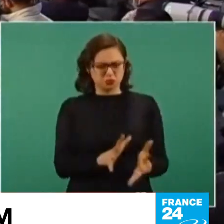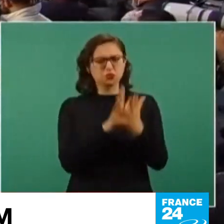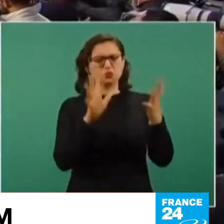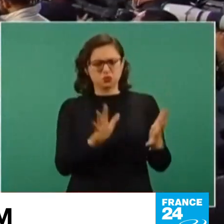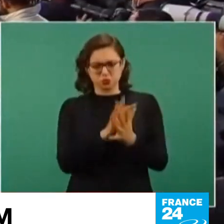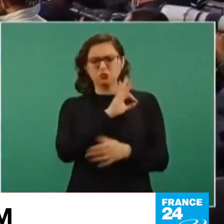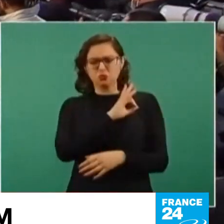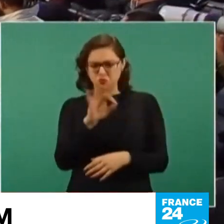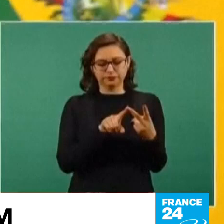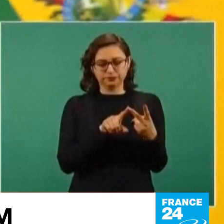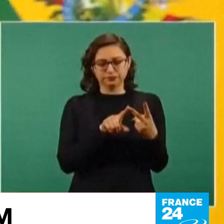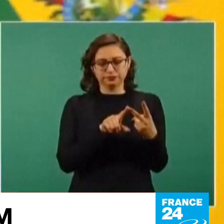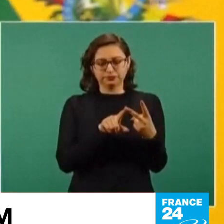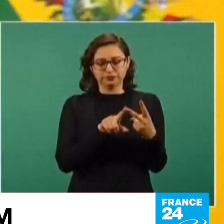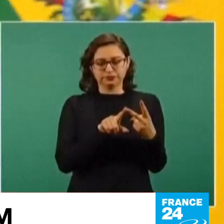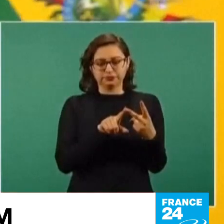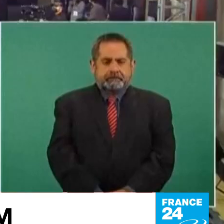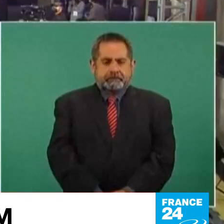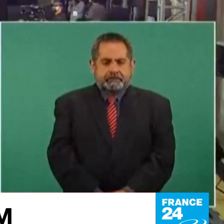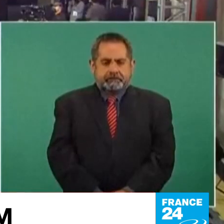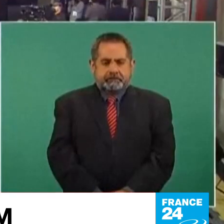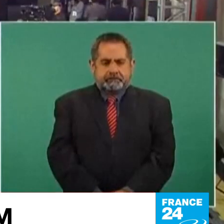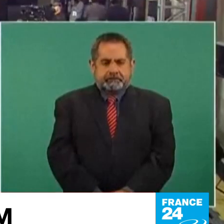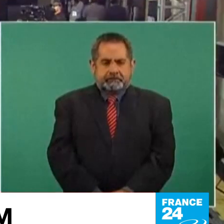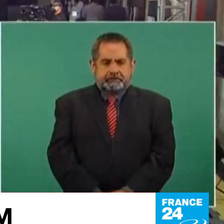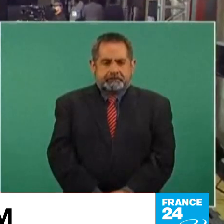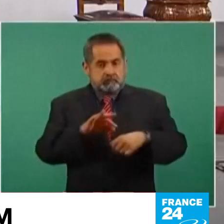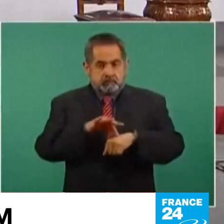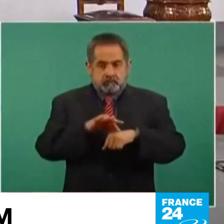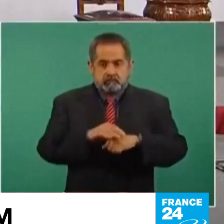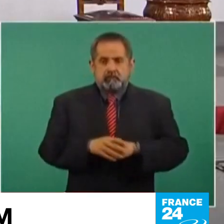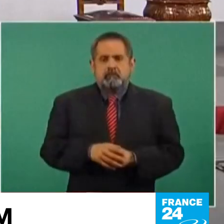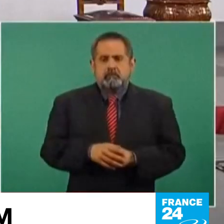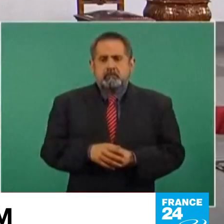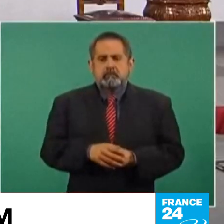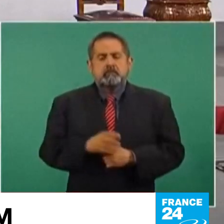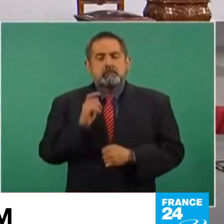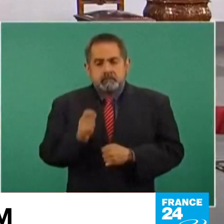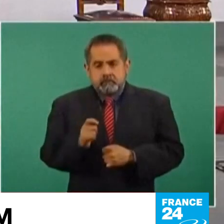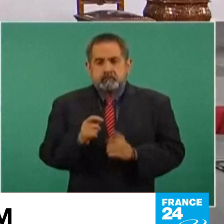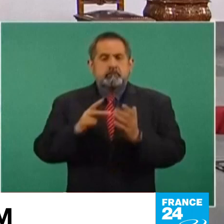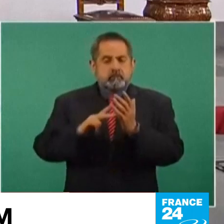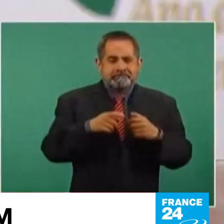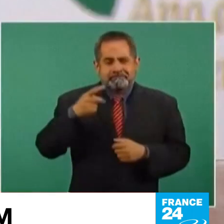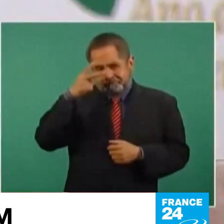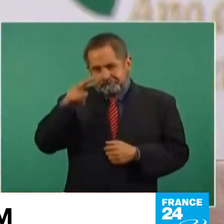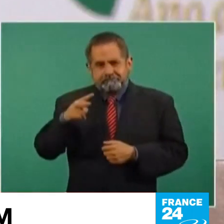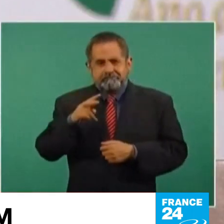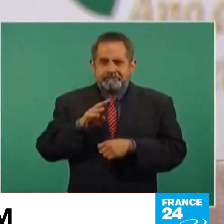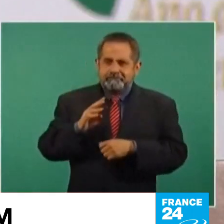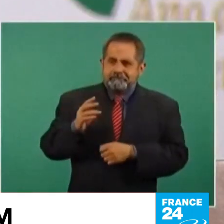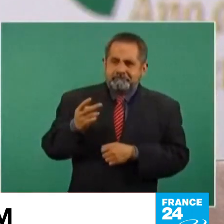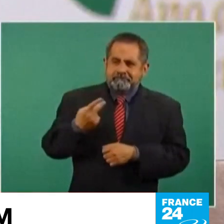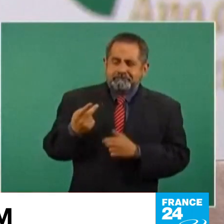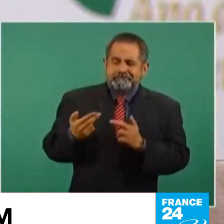Sumándose a su homólogo mexicano, Andrés Manuel López Obrador, el presidente de Bolivia, Luis Arce, amenazó con no asistir si no se